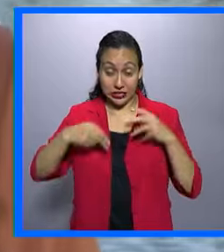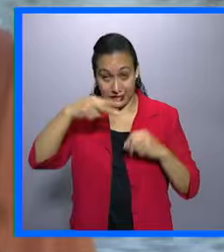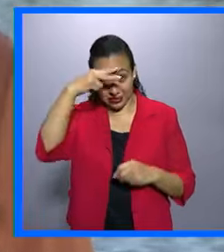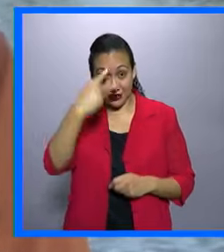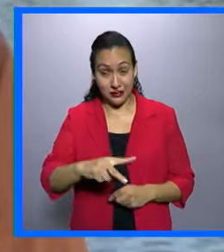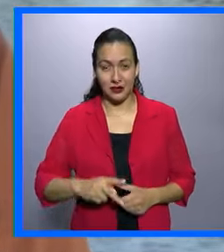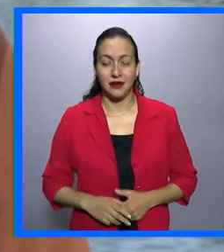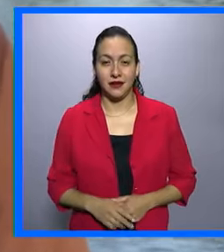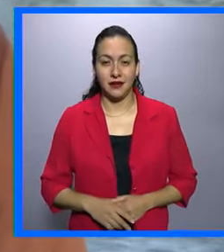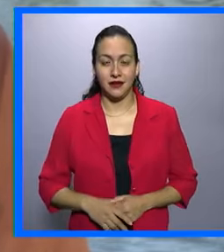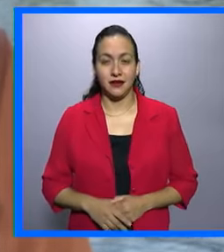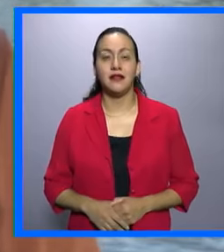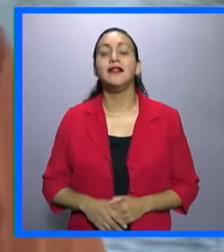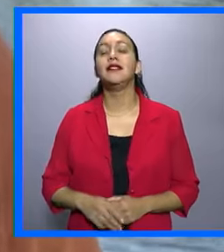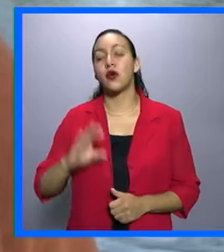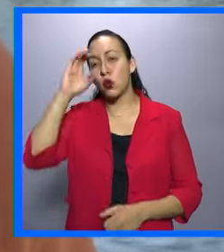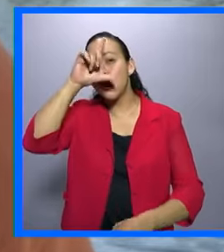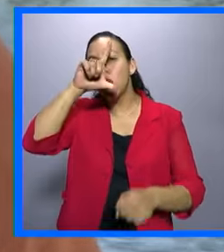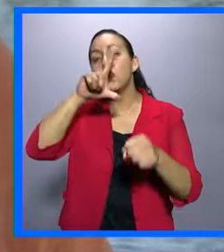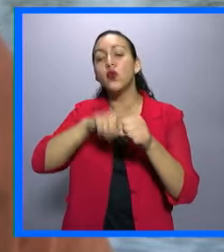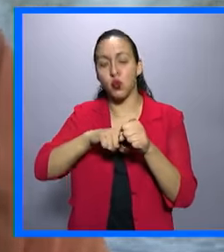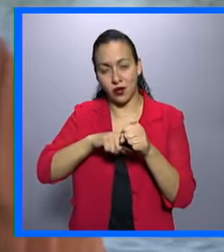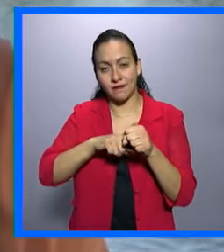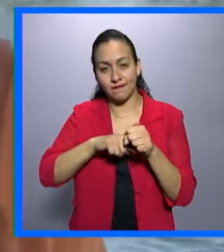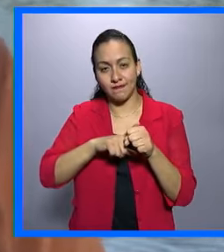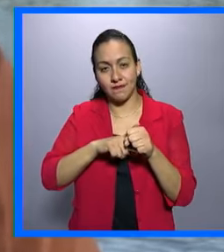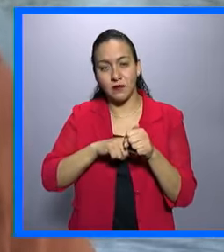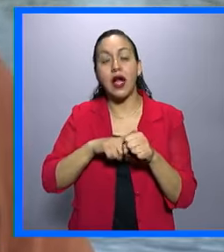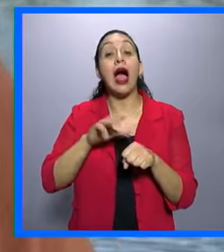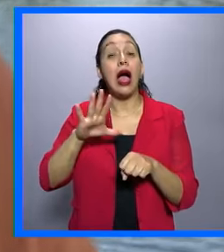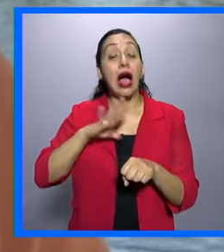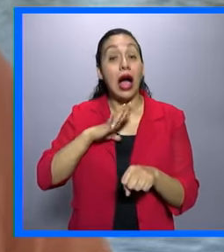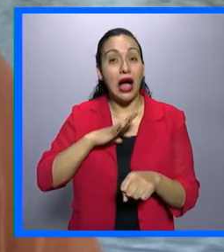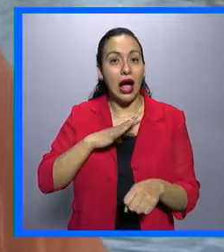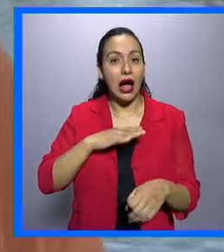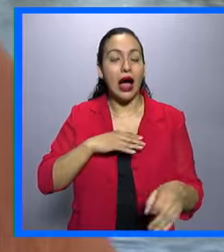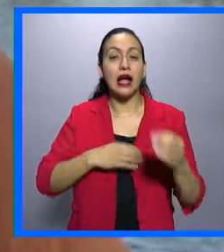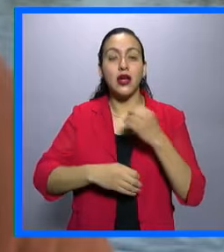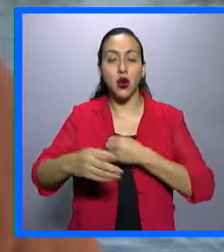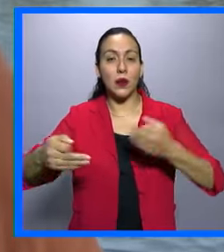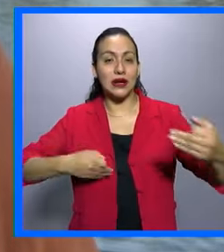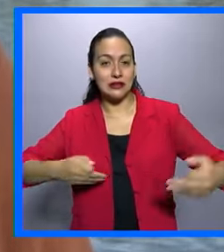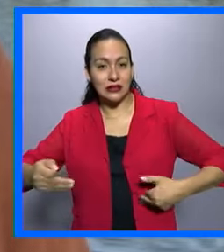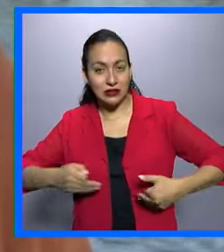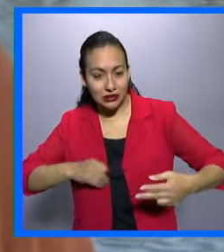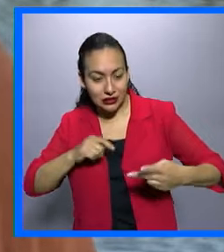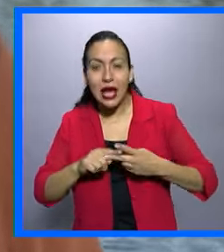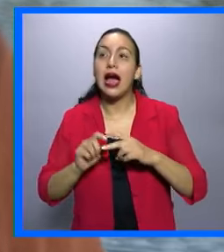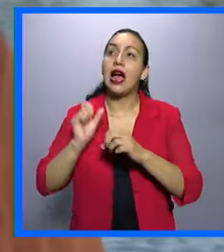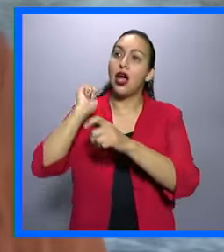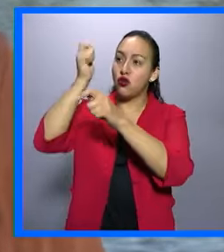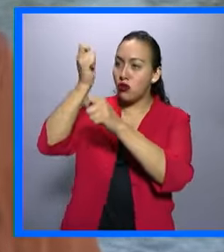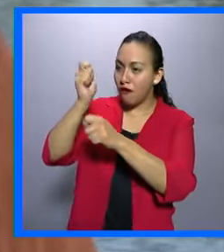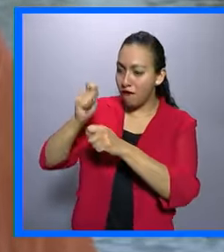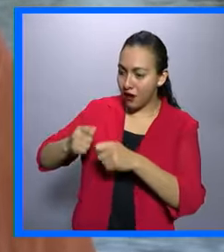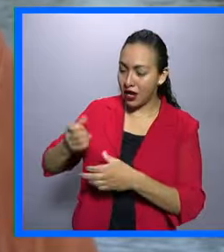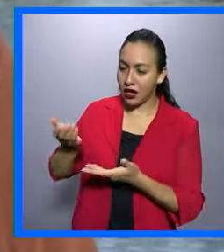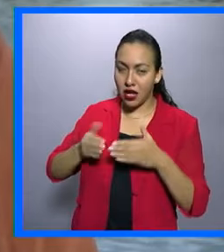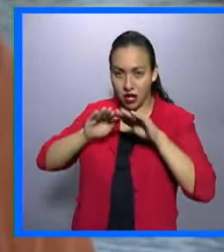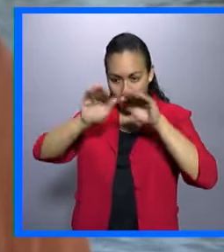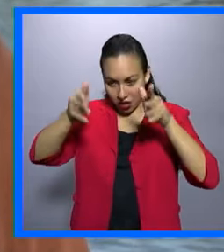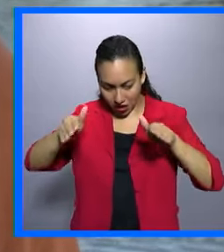Un ícono en el tema cultural por la oferta de obras de teatro puestas en escena, calavereadas, ofrendas monumentales, y es una